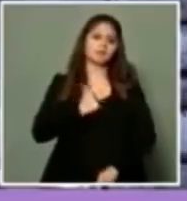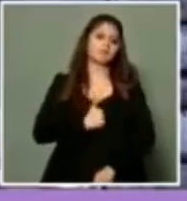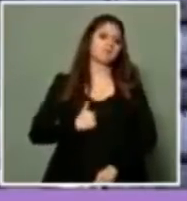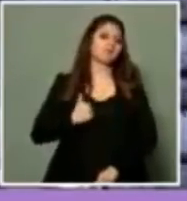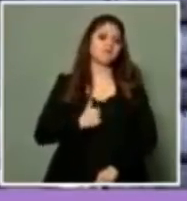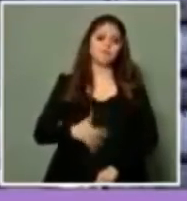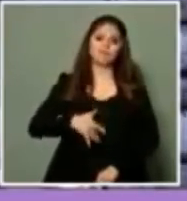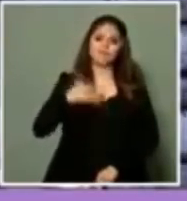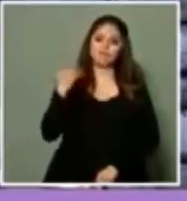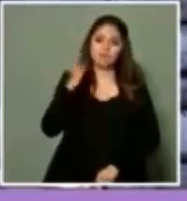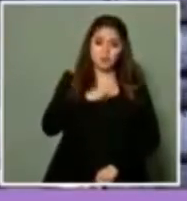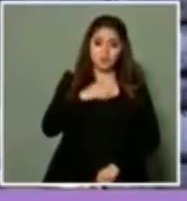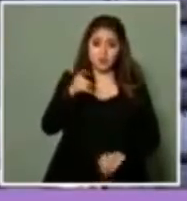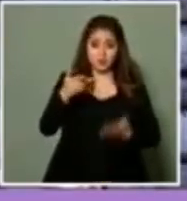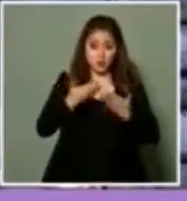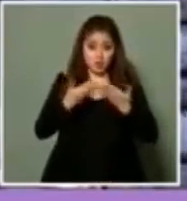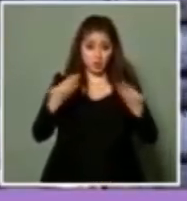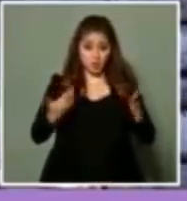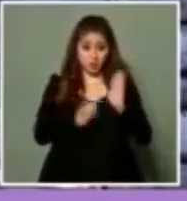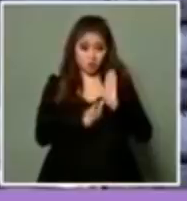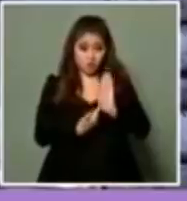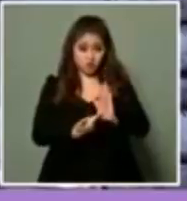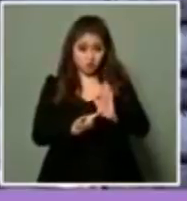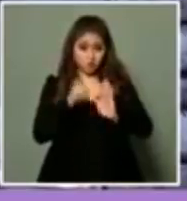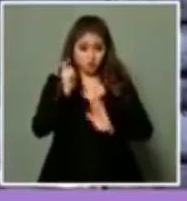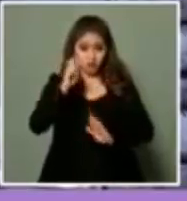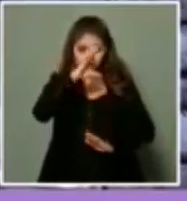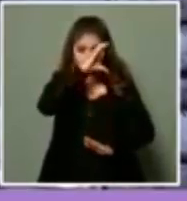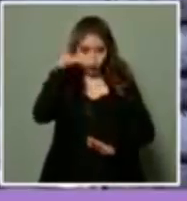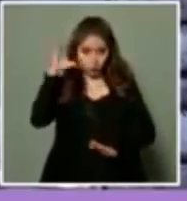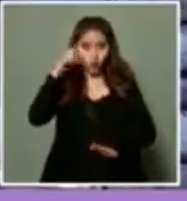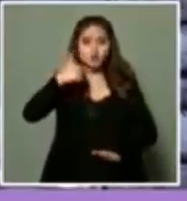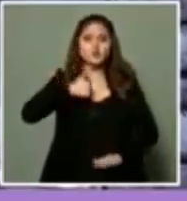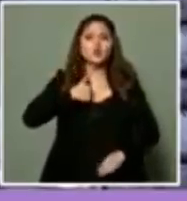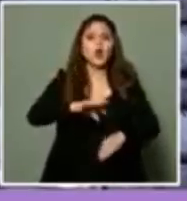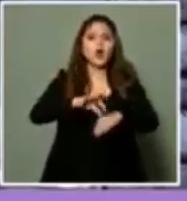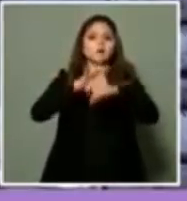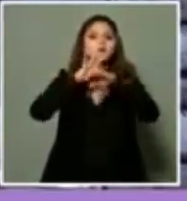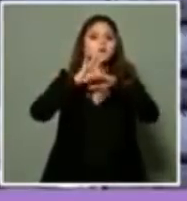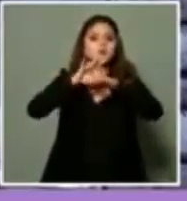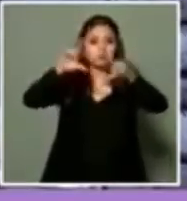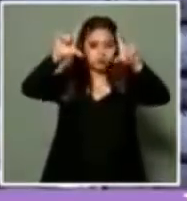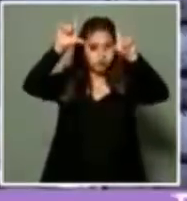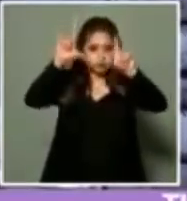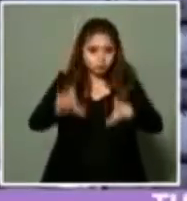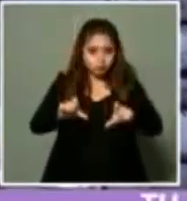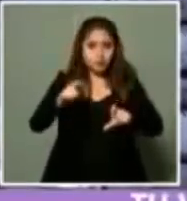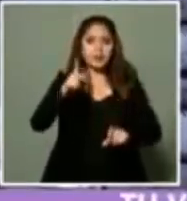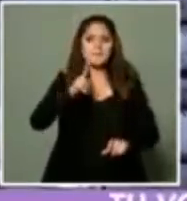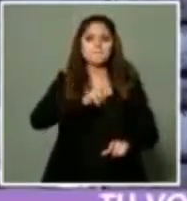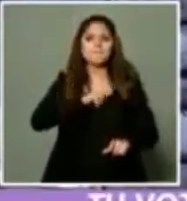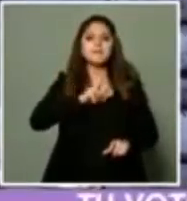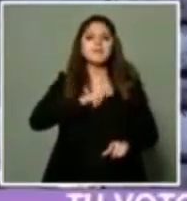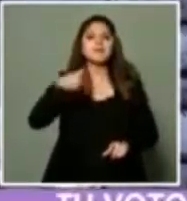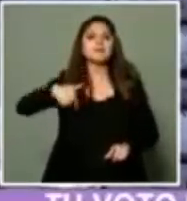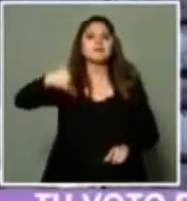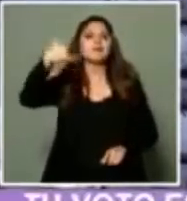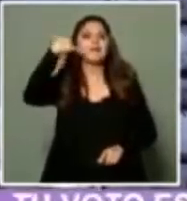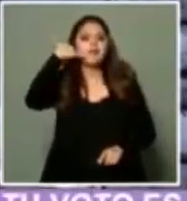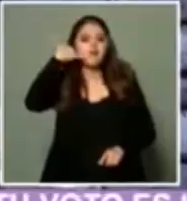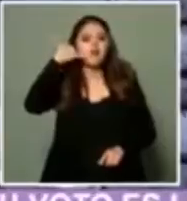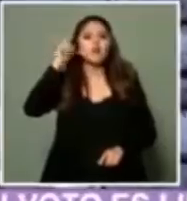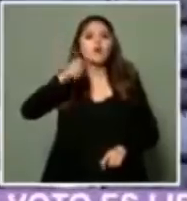Fotografía es claramente la situación. Yo la tomé, por eso no tiene ningún encabezado, es de mi teléfono celular, en un